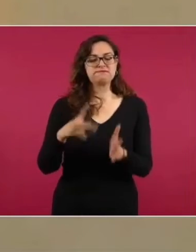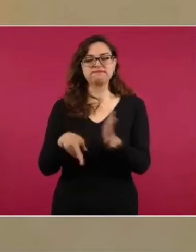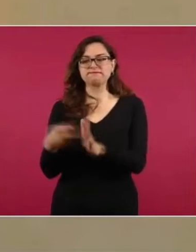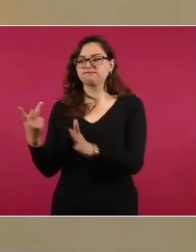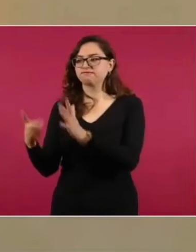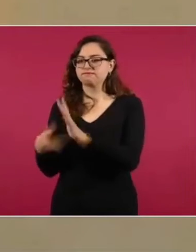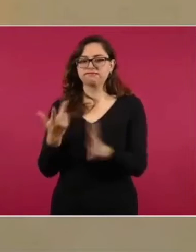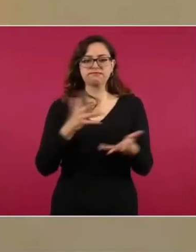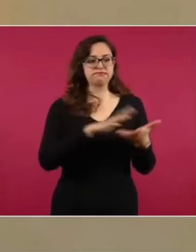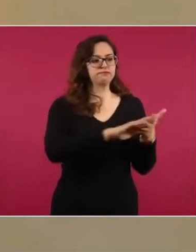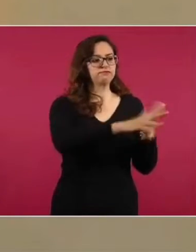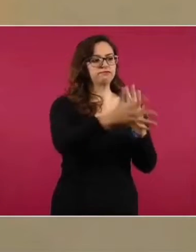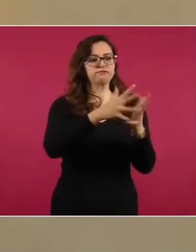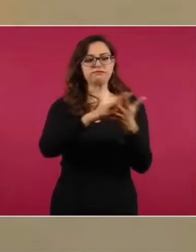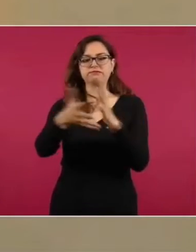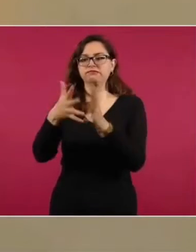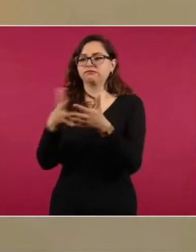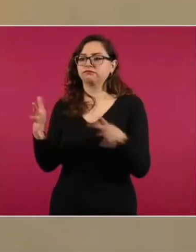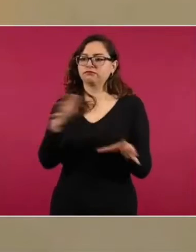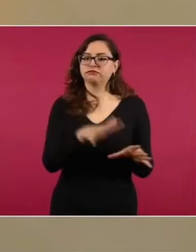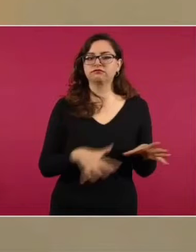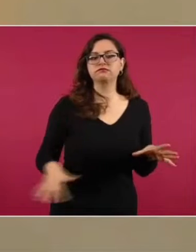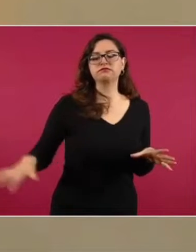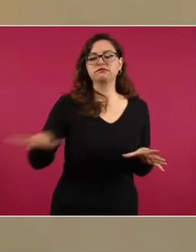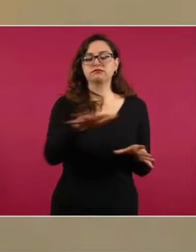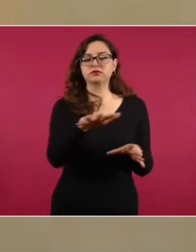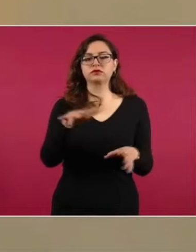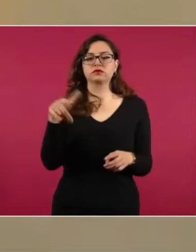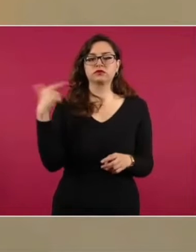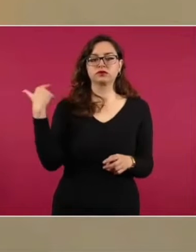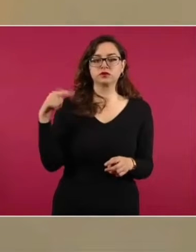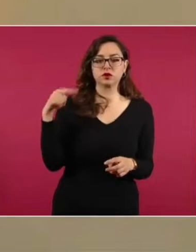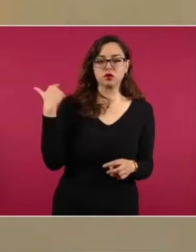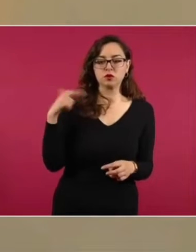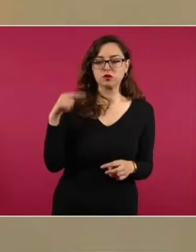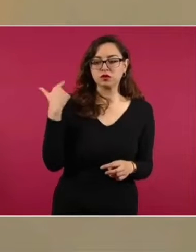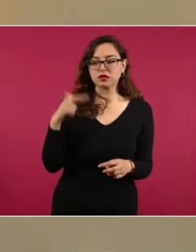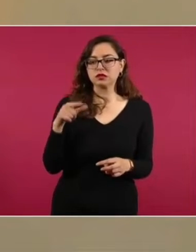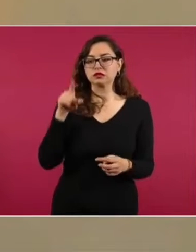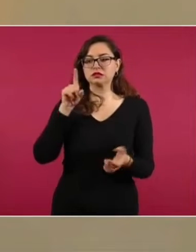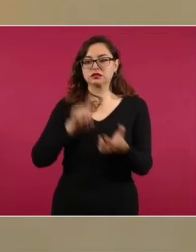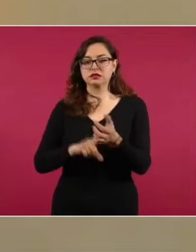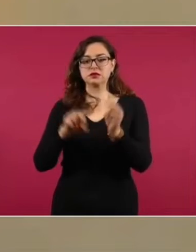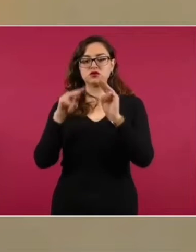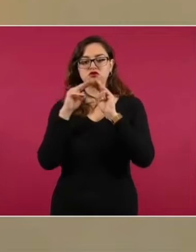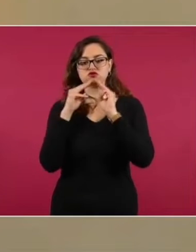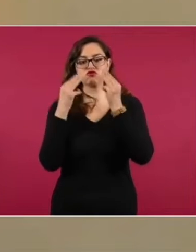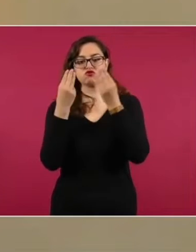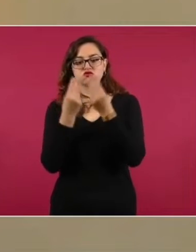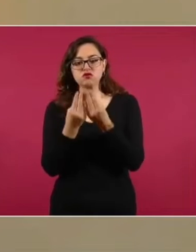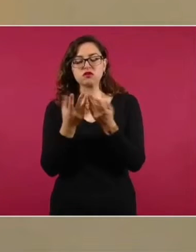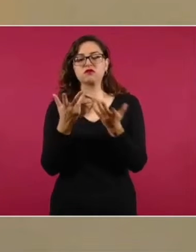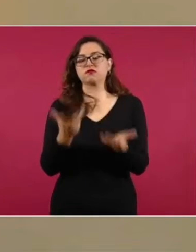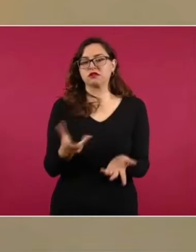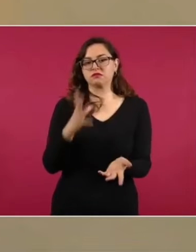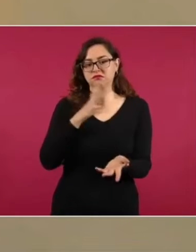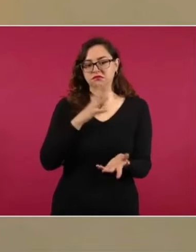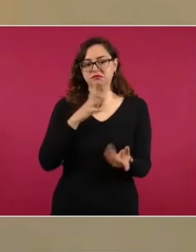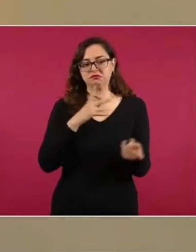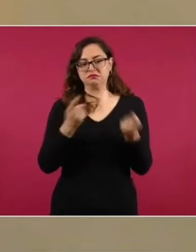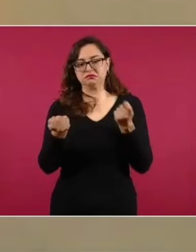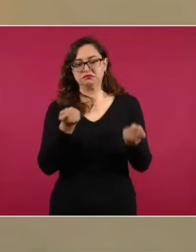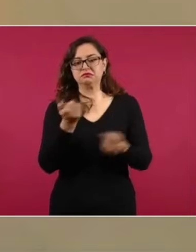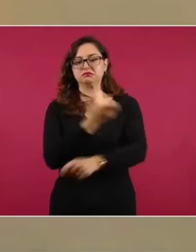zona metropolitana de Guadalajara, coordina células de narcomenudeo, sicarios y halcones y el reclutamiento de